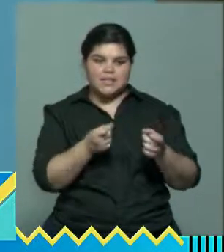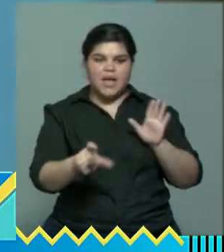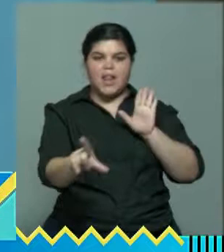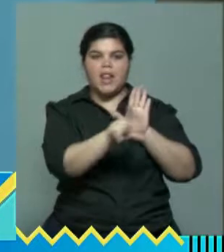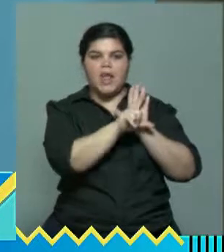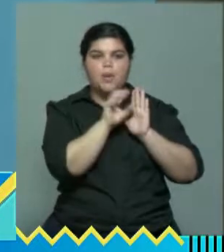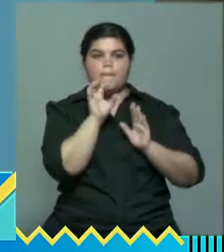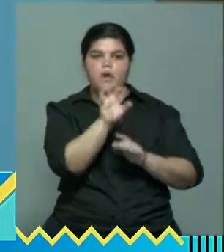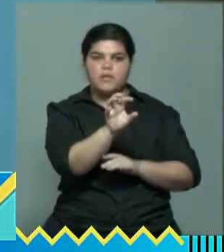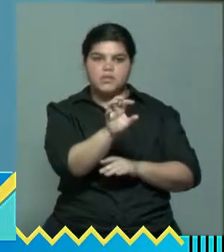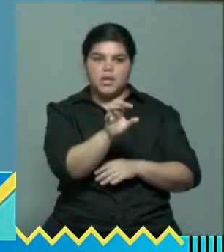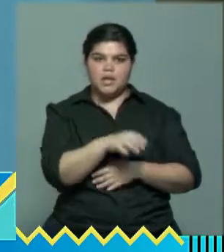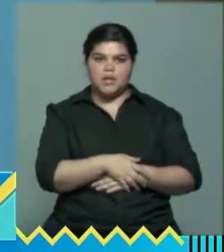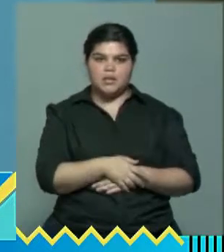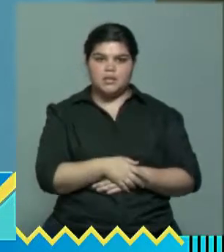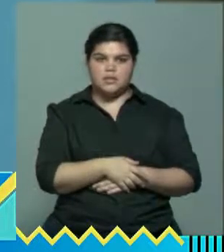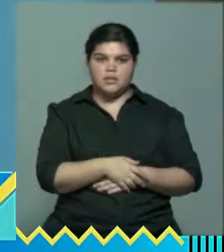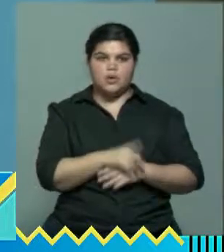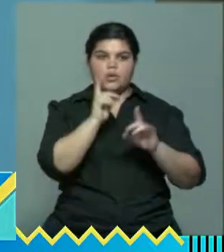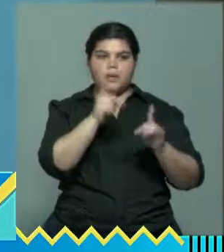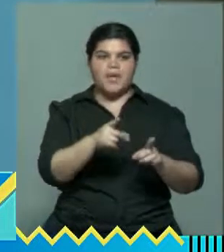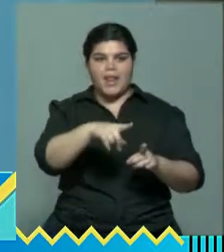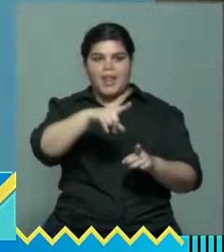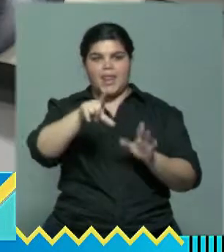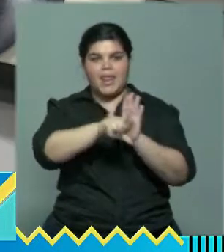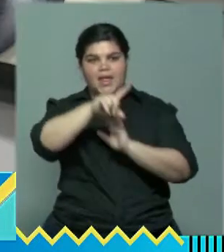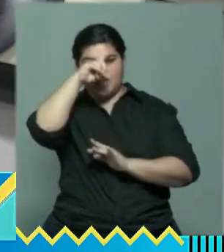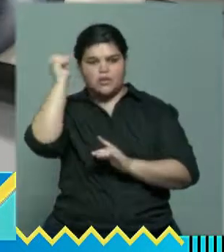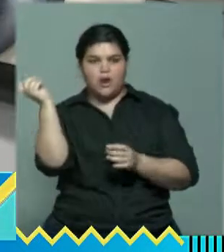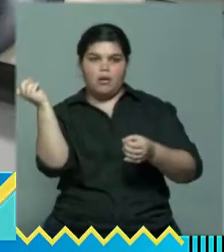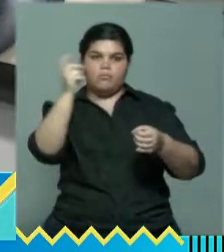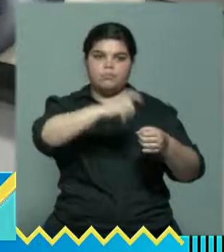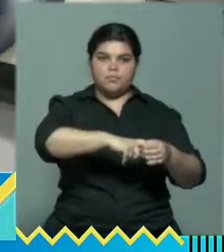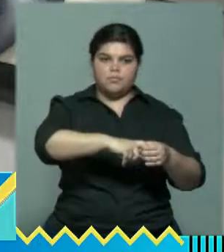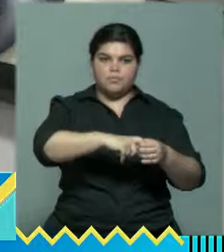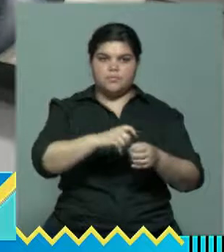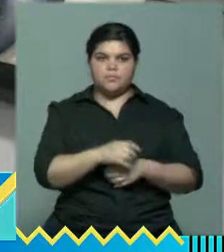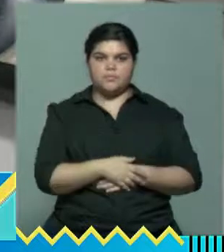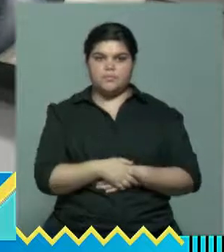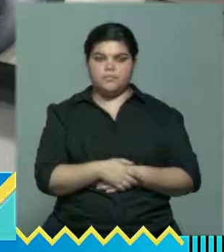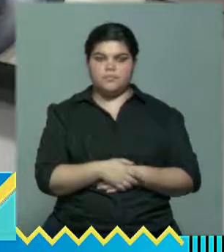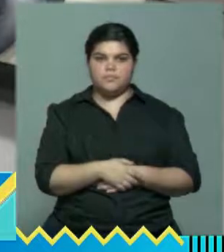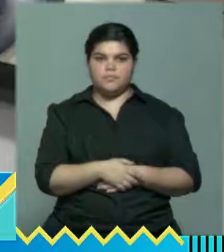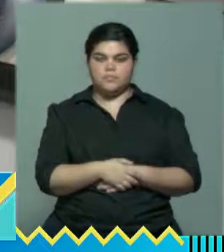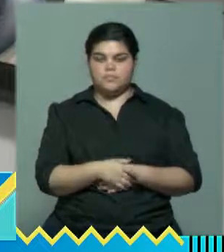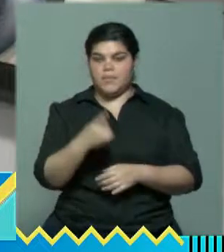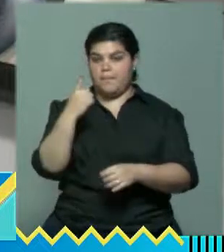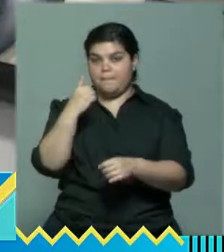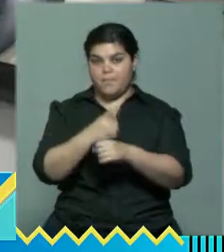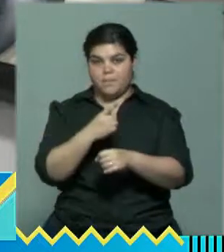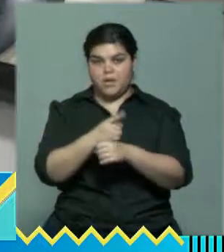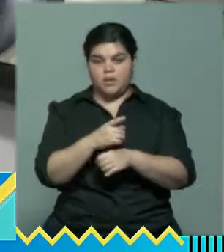a lo mejor apegarnos a la ley nacional. Bueno, en primer lugar,